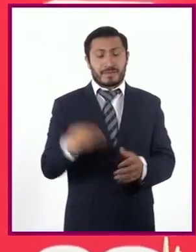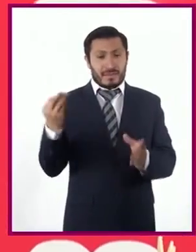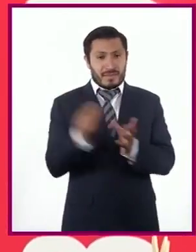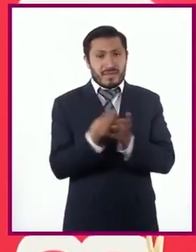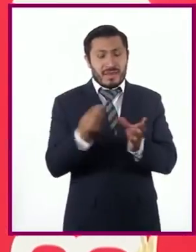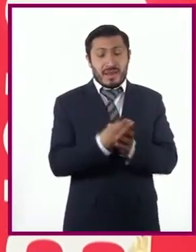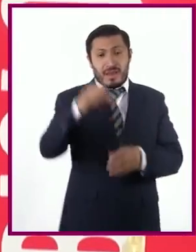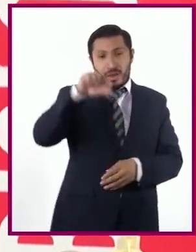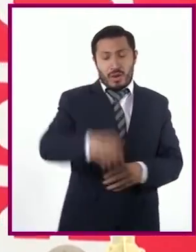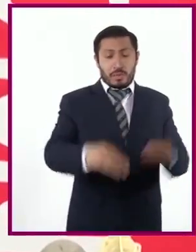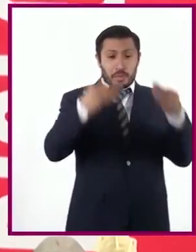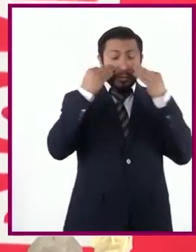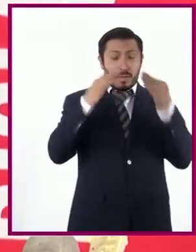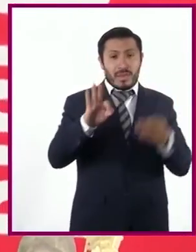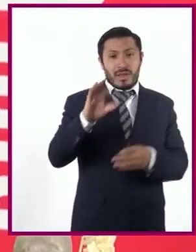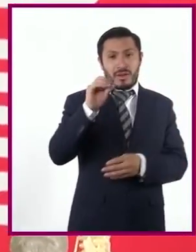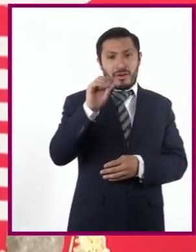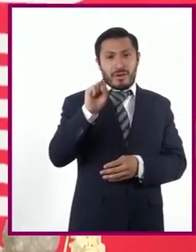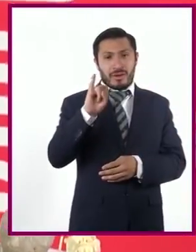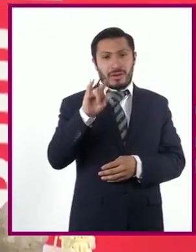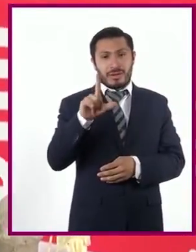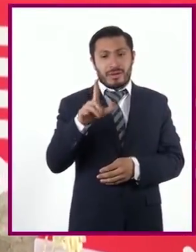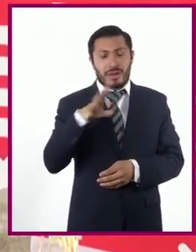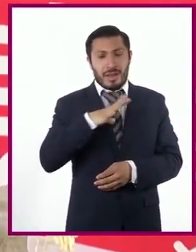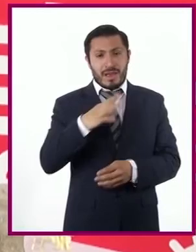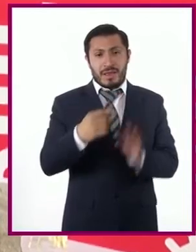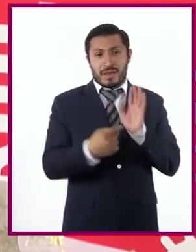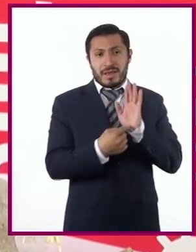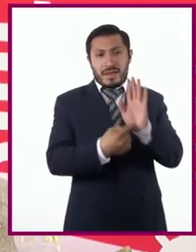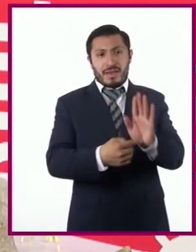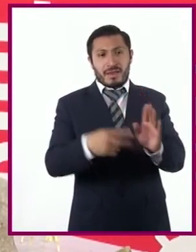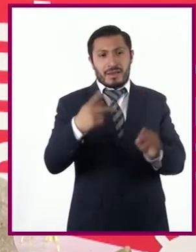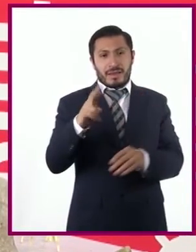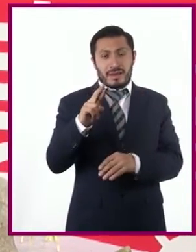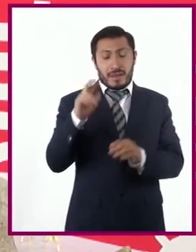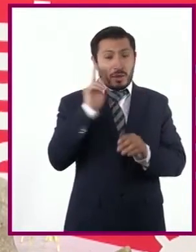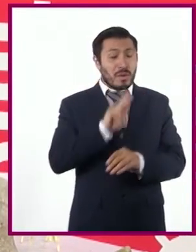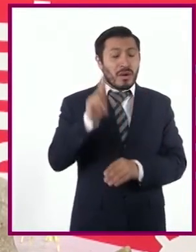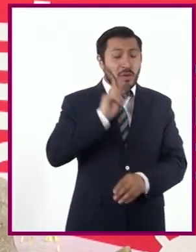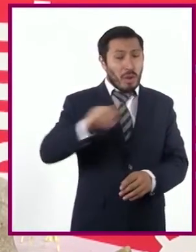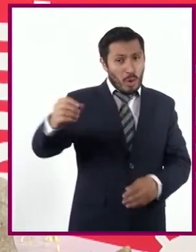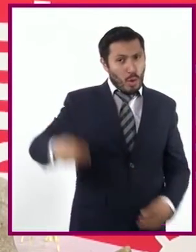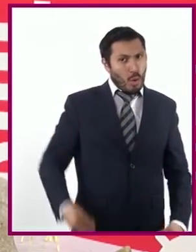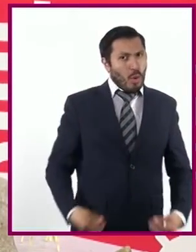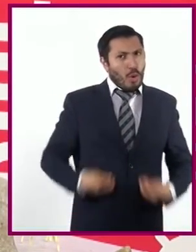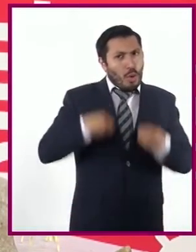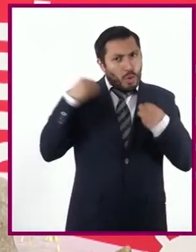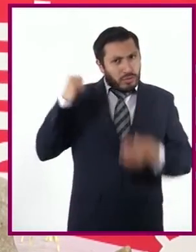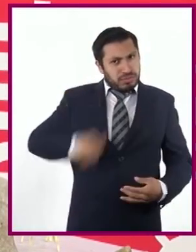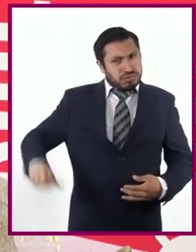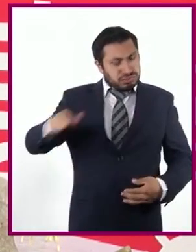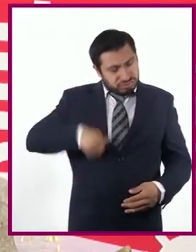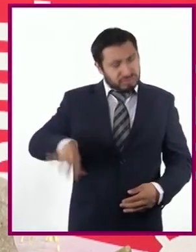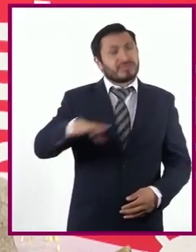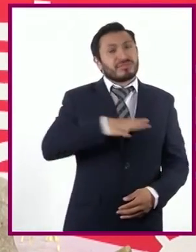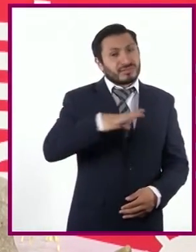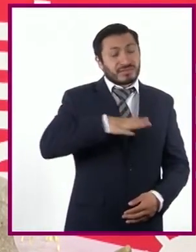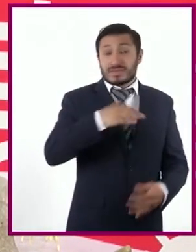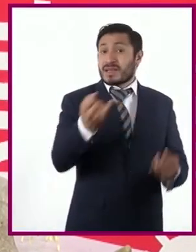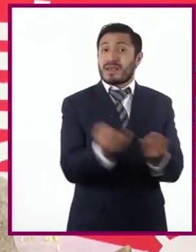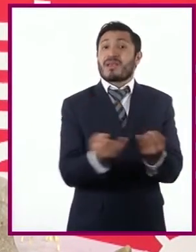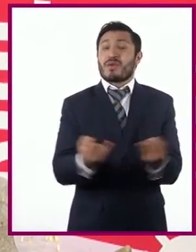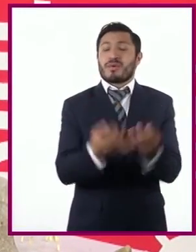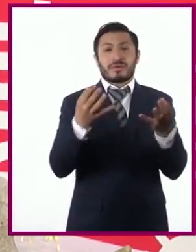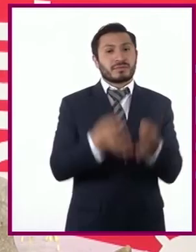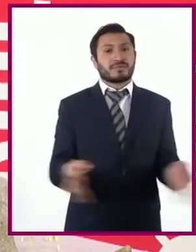sesión hemos visto que un fósil es una evidencia o prueba de que existió vida pasada y además nos brinda